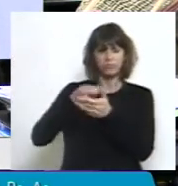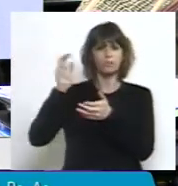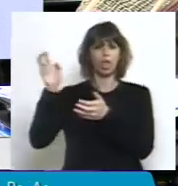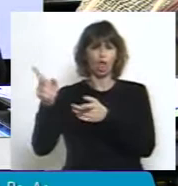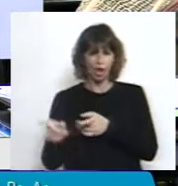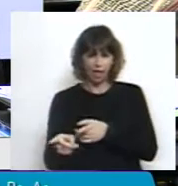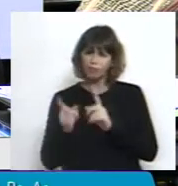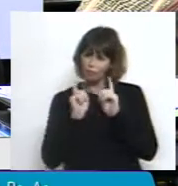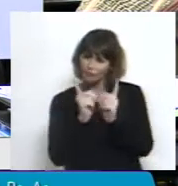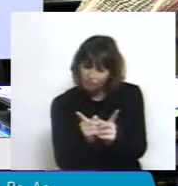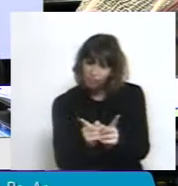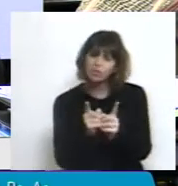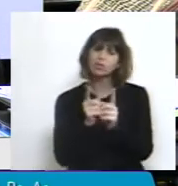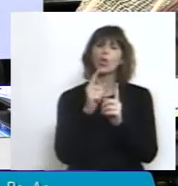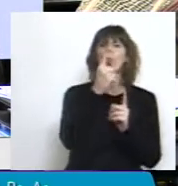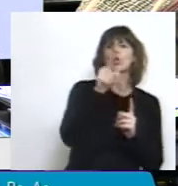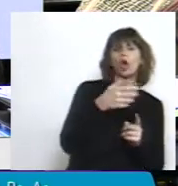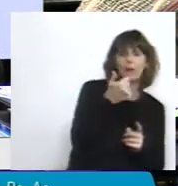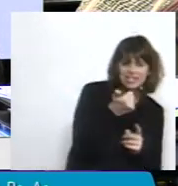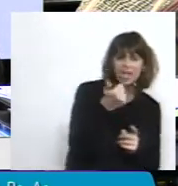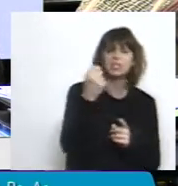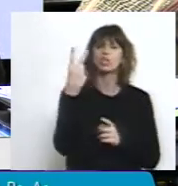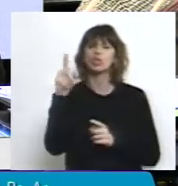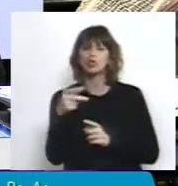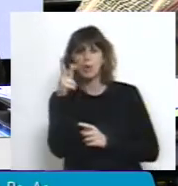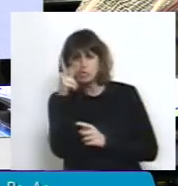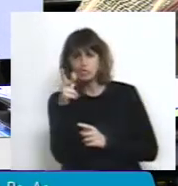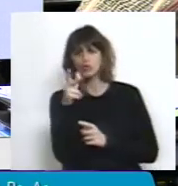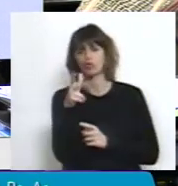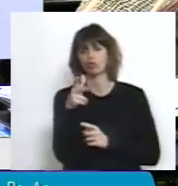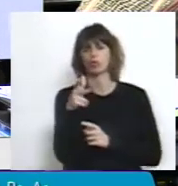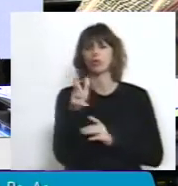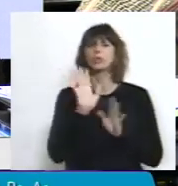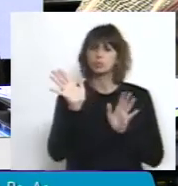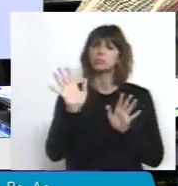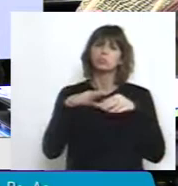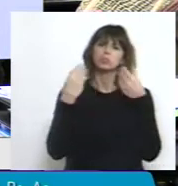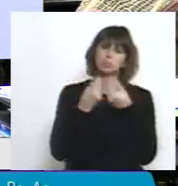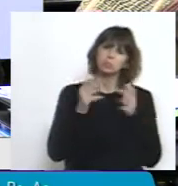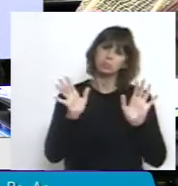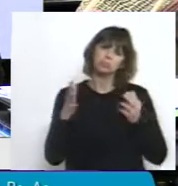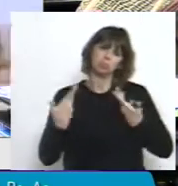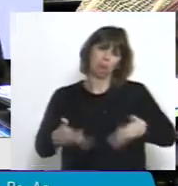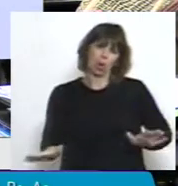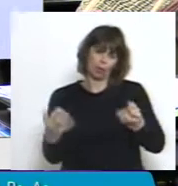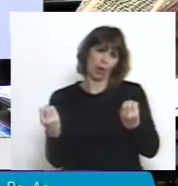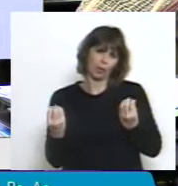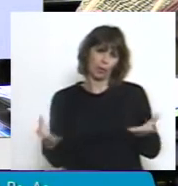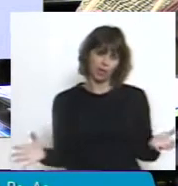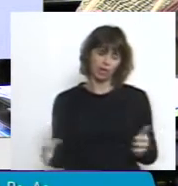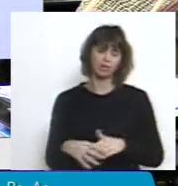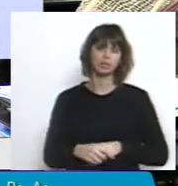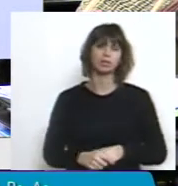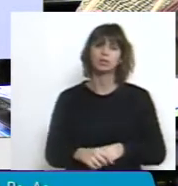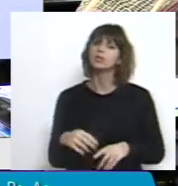un 0,6, 1,8, 2 puntos del Producto Bruto, una cifra absolutamente razonable. Presidenta,